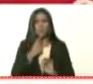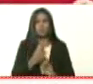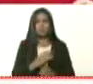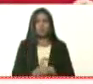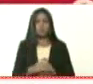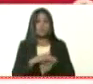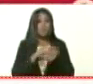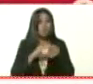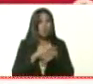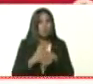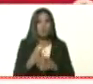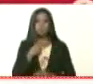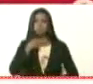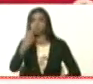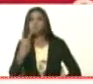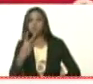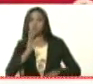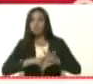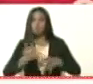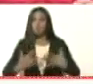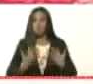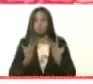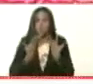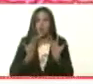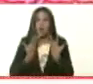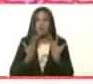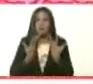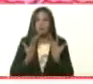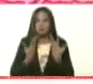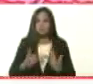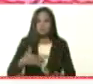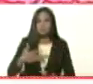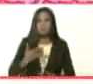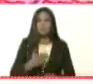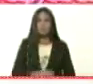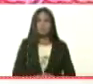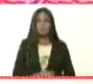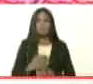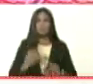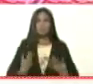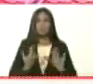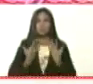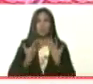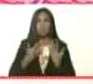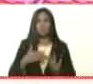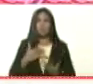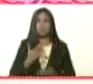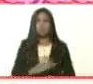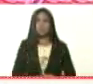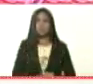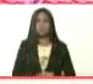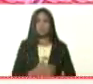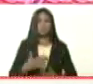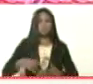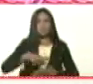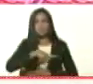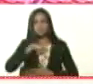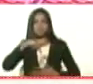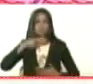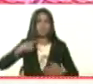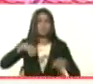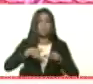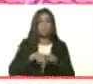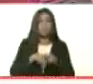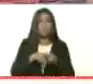perdonen que alce la voz, pero es que yo me emociono. Me emociono. Me apasiono.